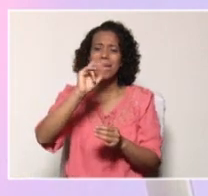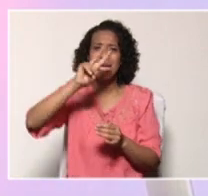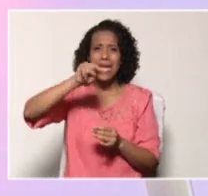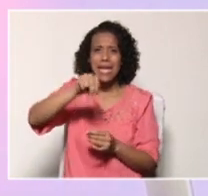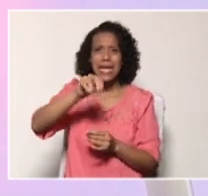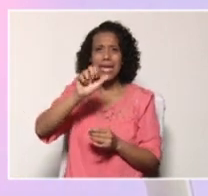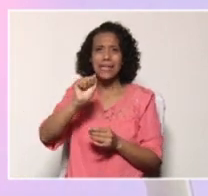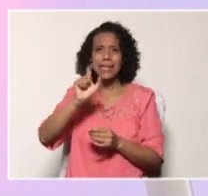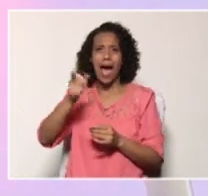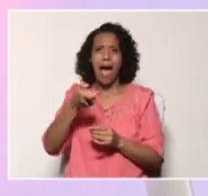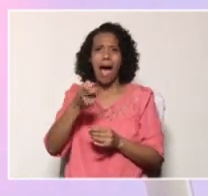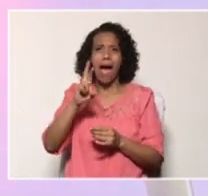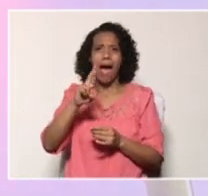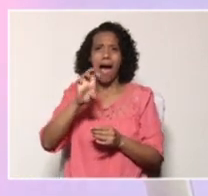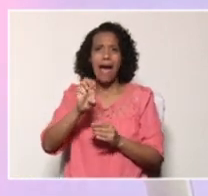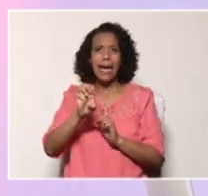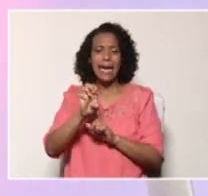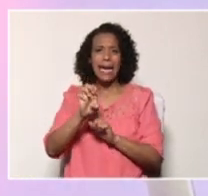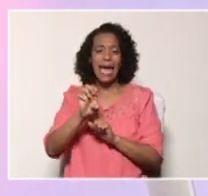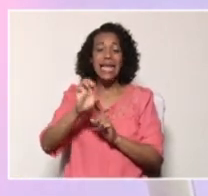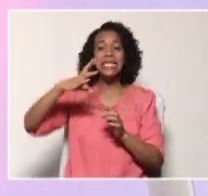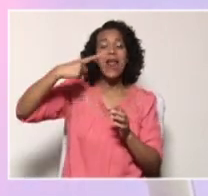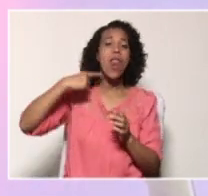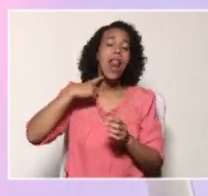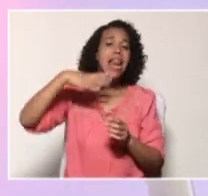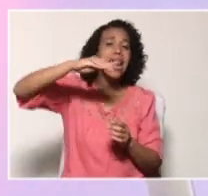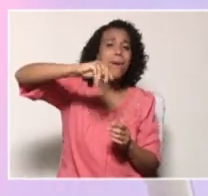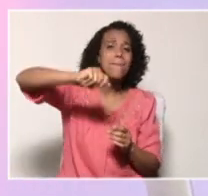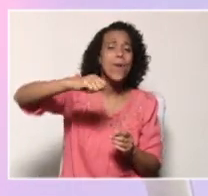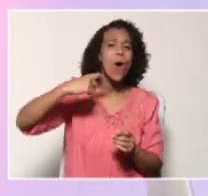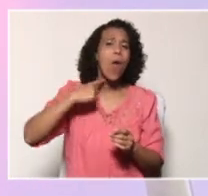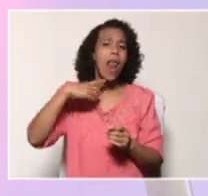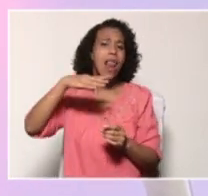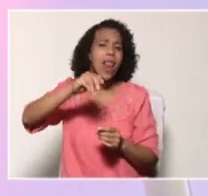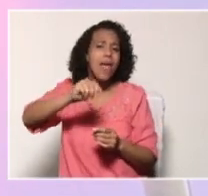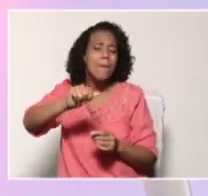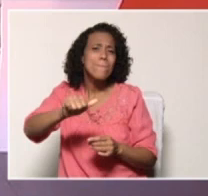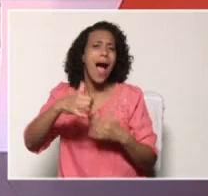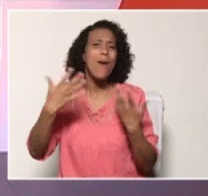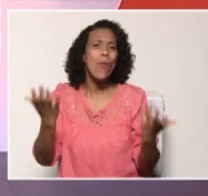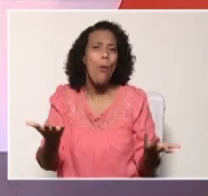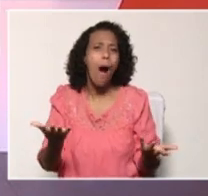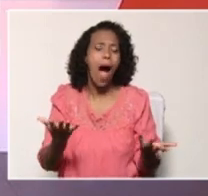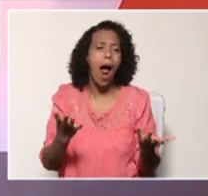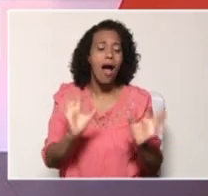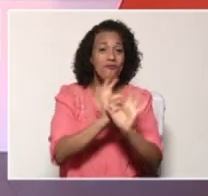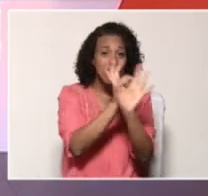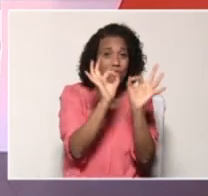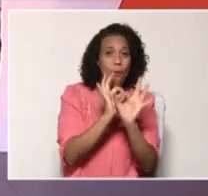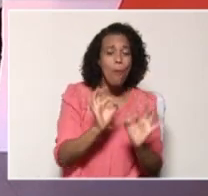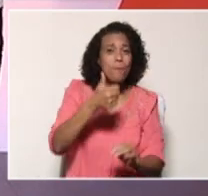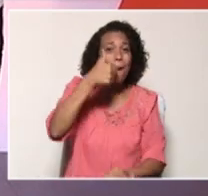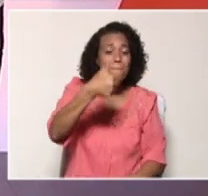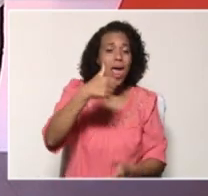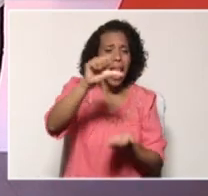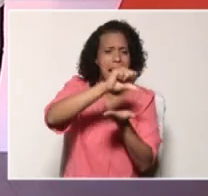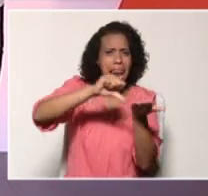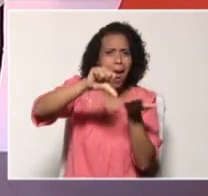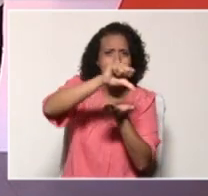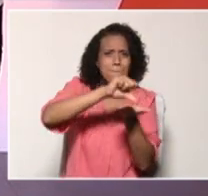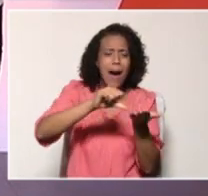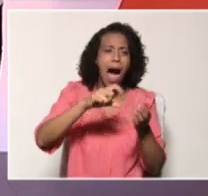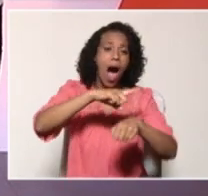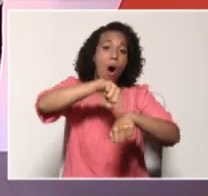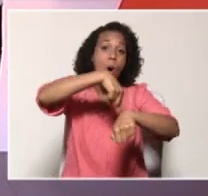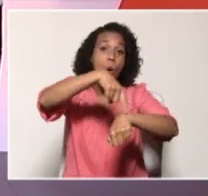agua, si de pronto les voy a poner limón. ¿Cuáles son aquellos que debo lavar y en qué forma? También,